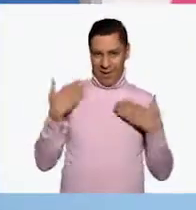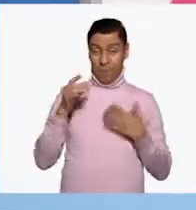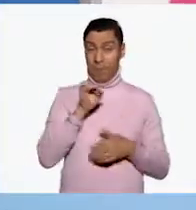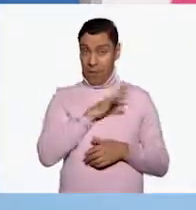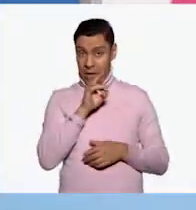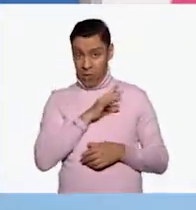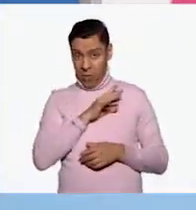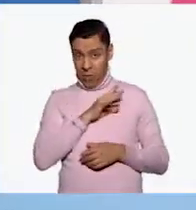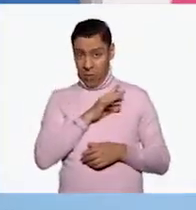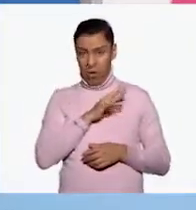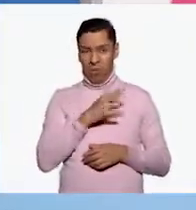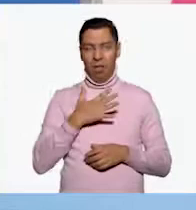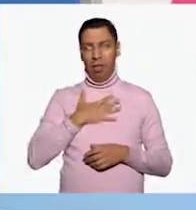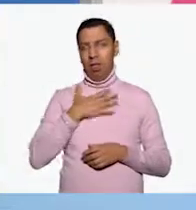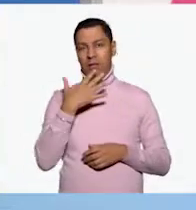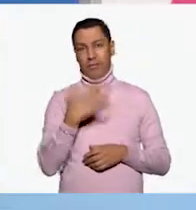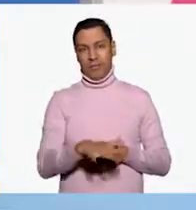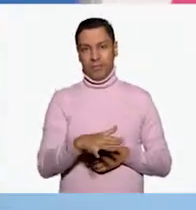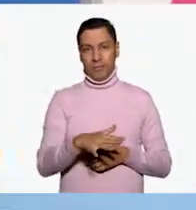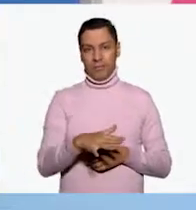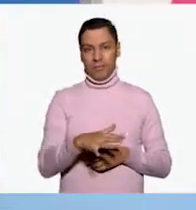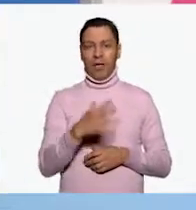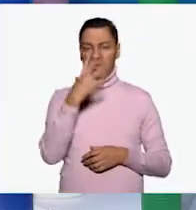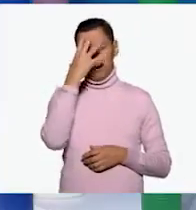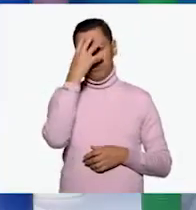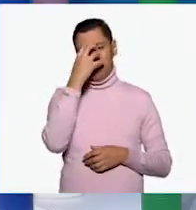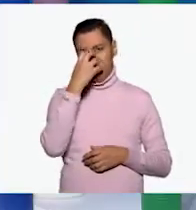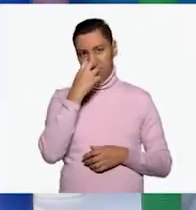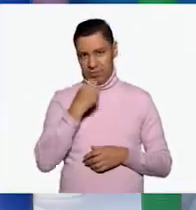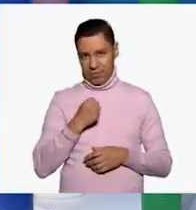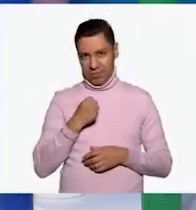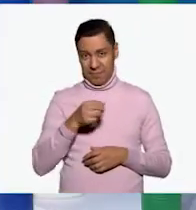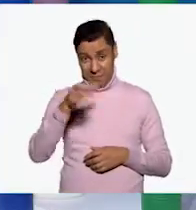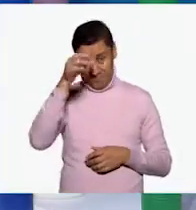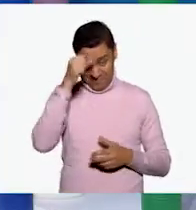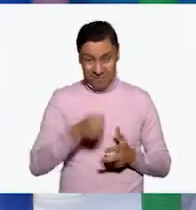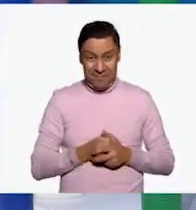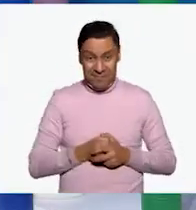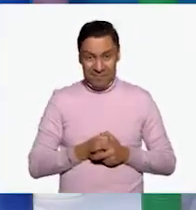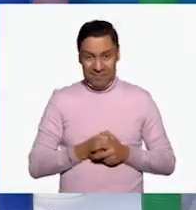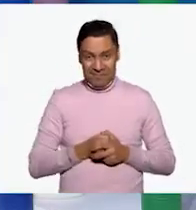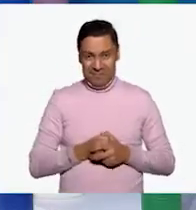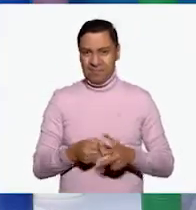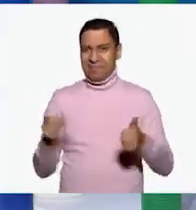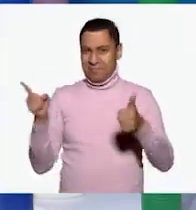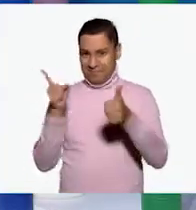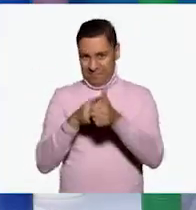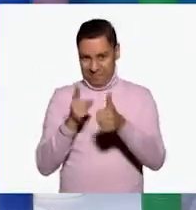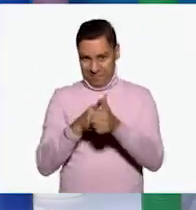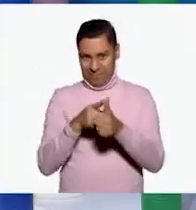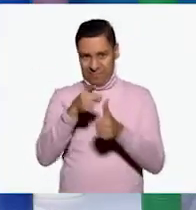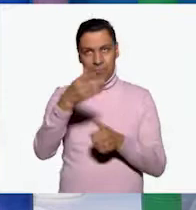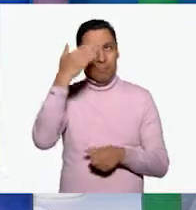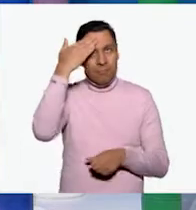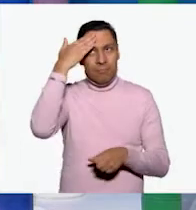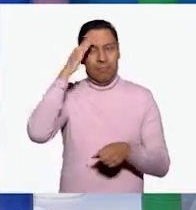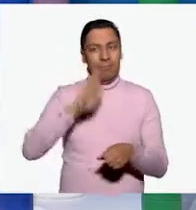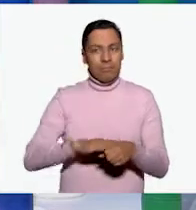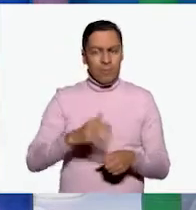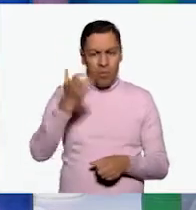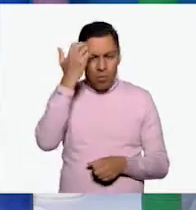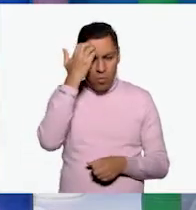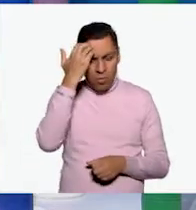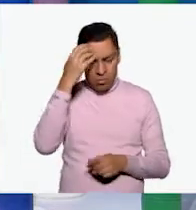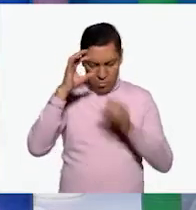miedo, asco y tristeza. Es muy importante ir conociéndolas y saber cómo